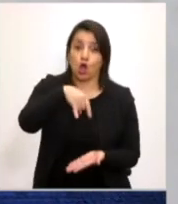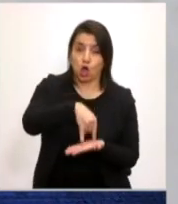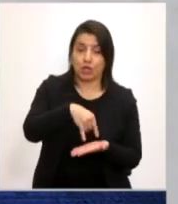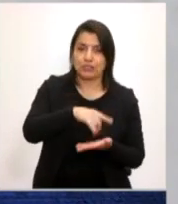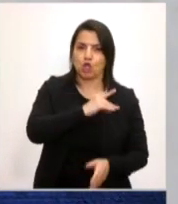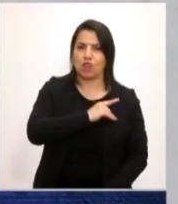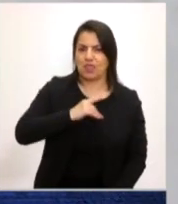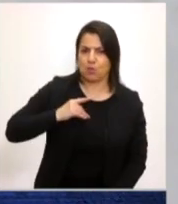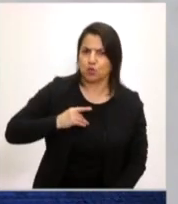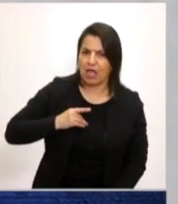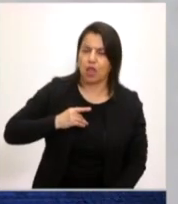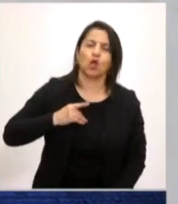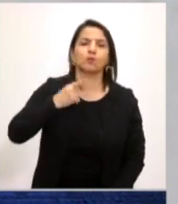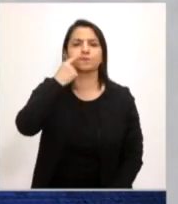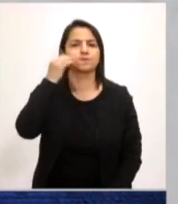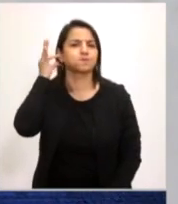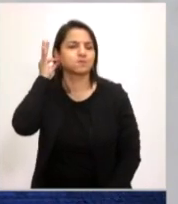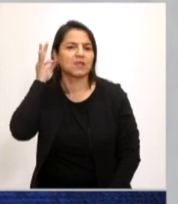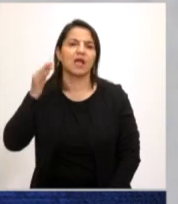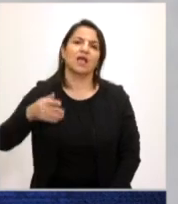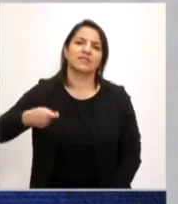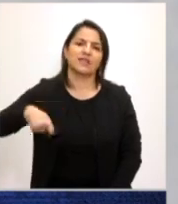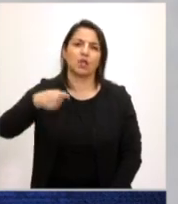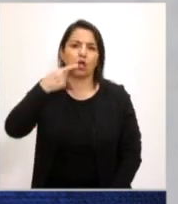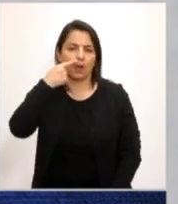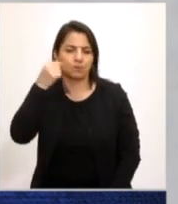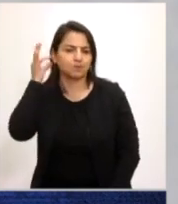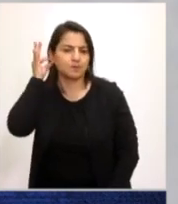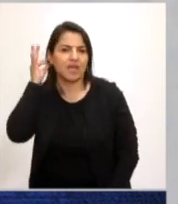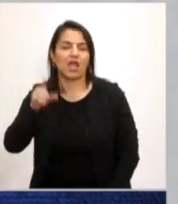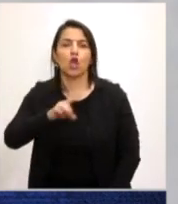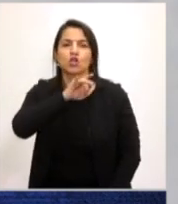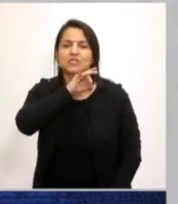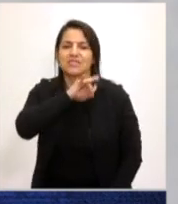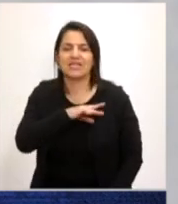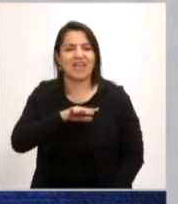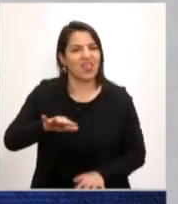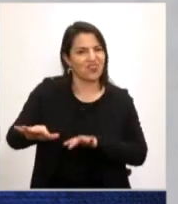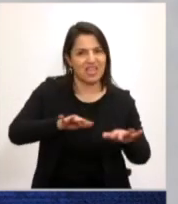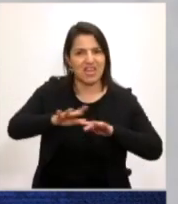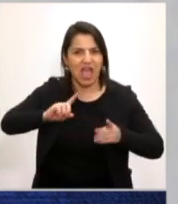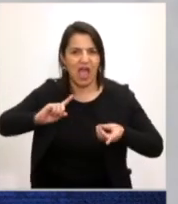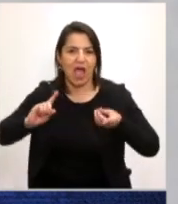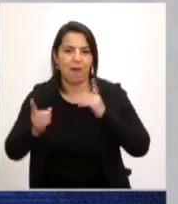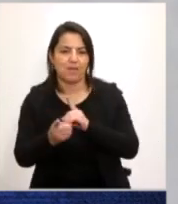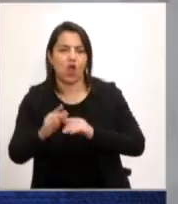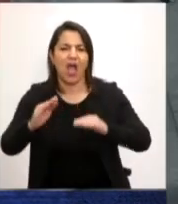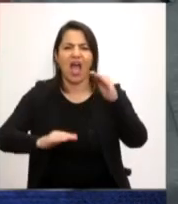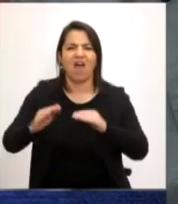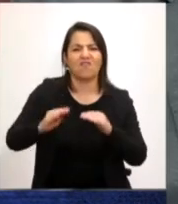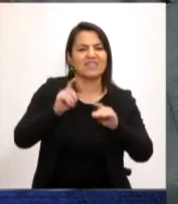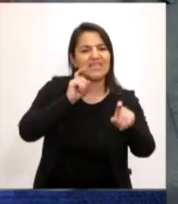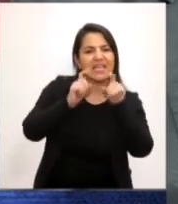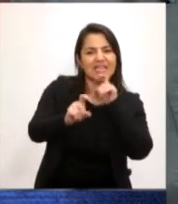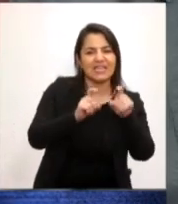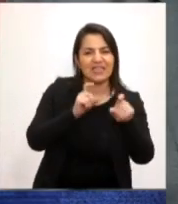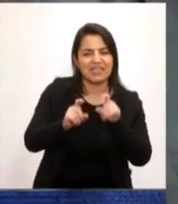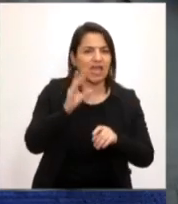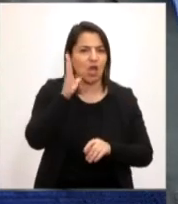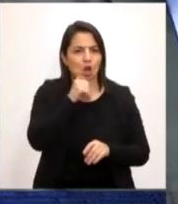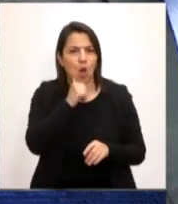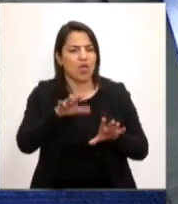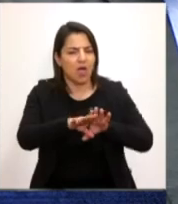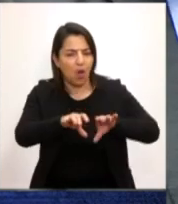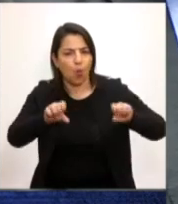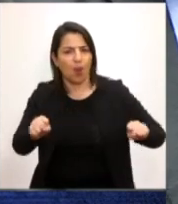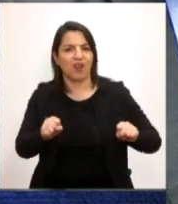a comprender un Chile dinámico y vivo. Muchas veces, cuando se critica por la dificultad de entendimiento en la Cámara o la fragmentación